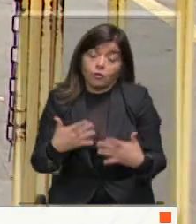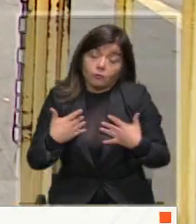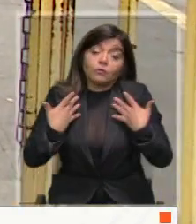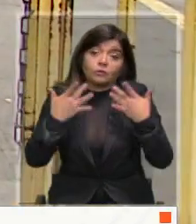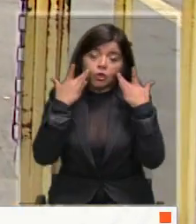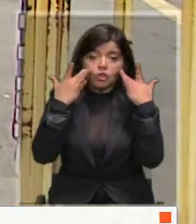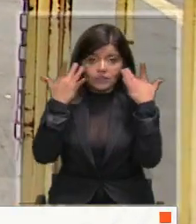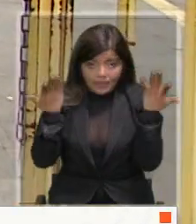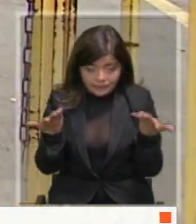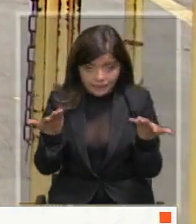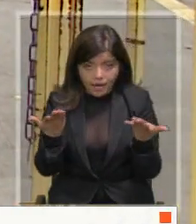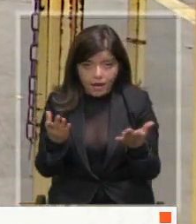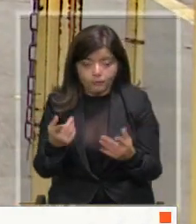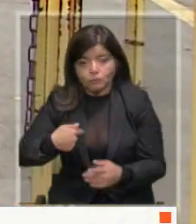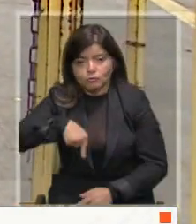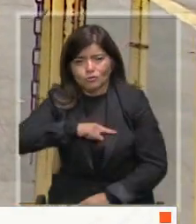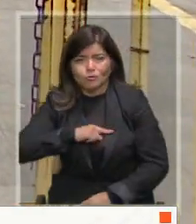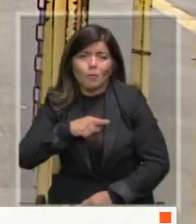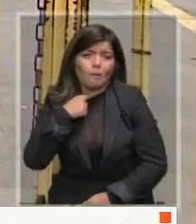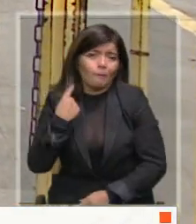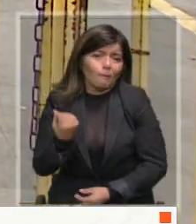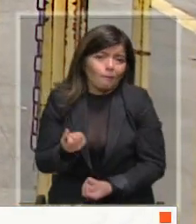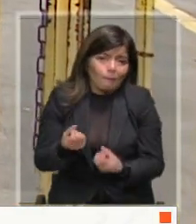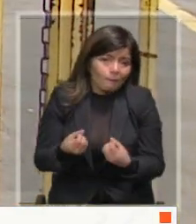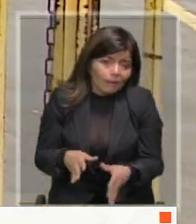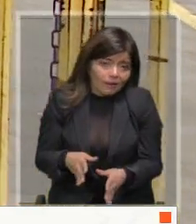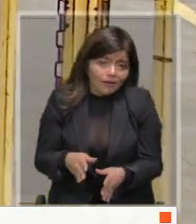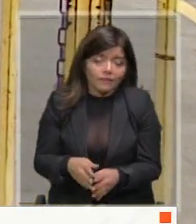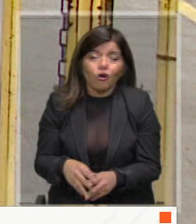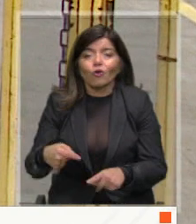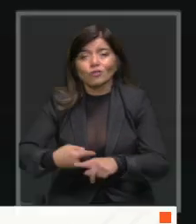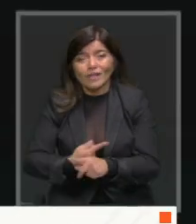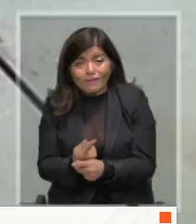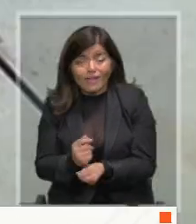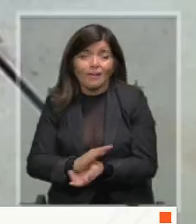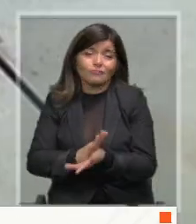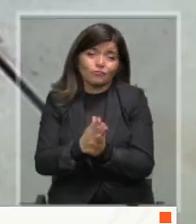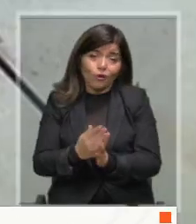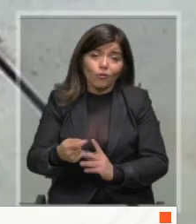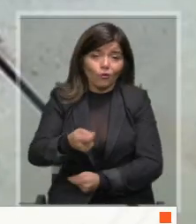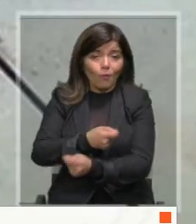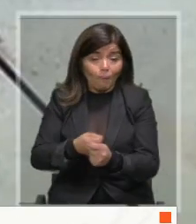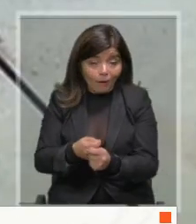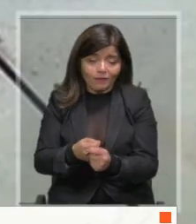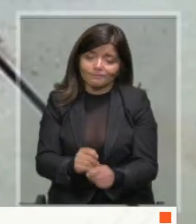contenta, porque igual es una pérdida para nosotros el tener que comprar todo de nuevo.